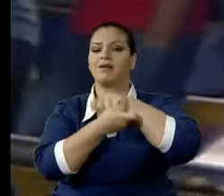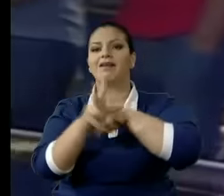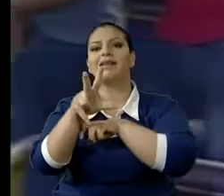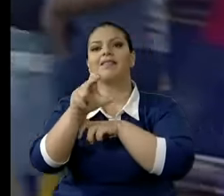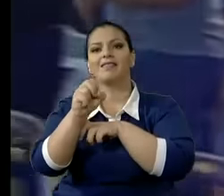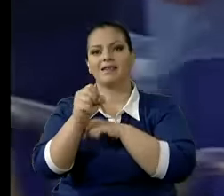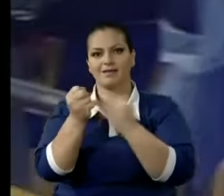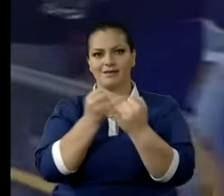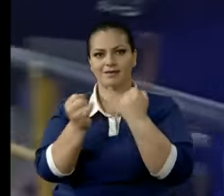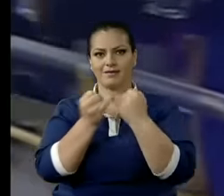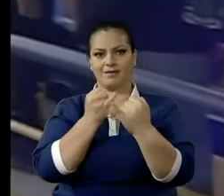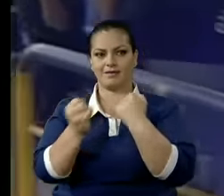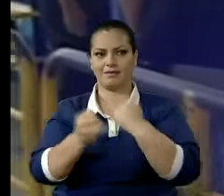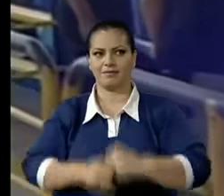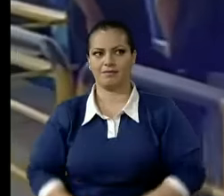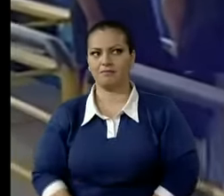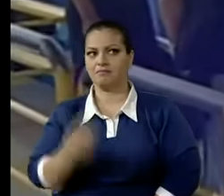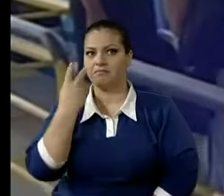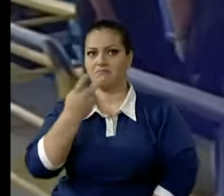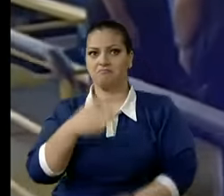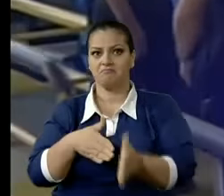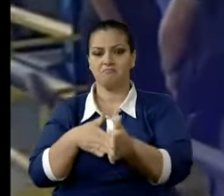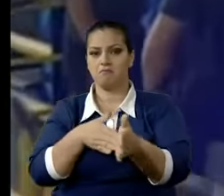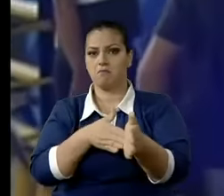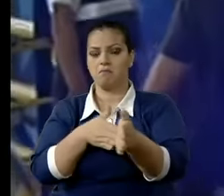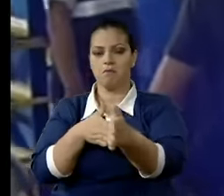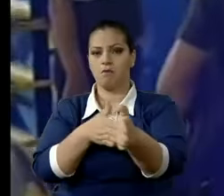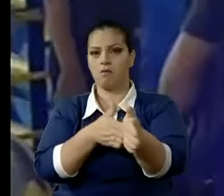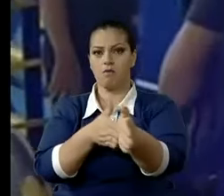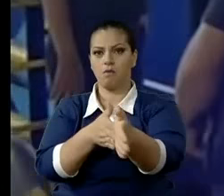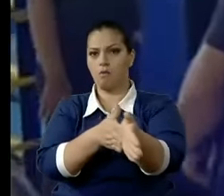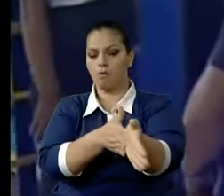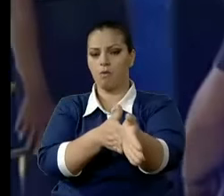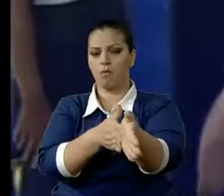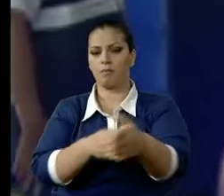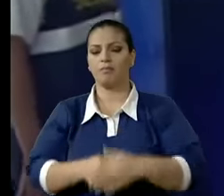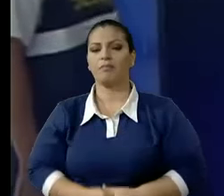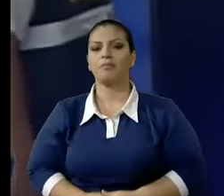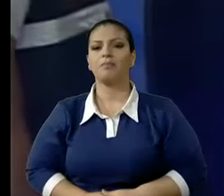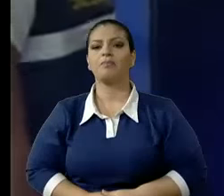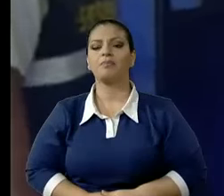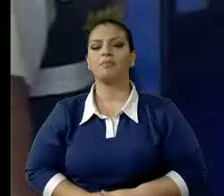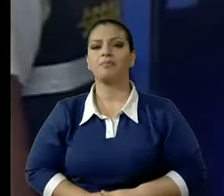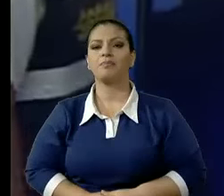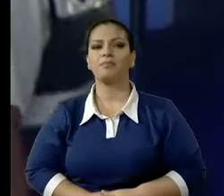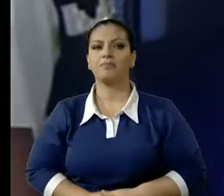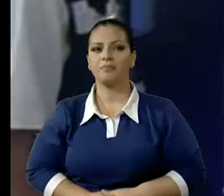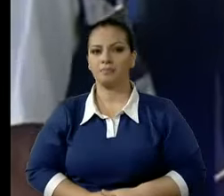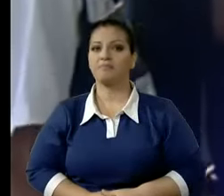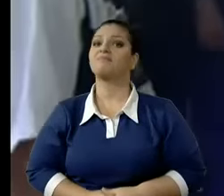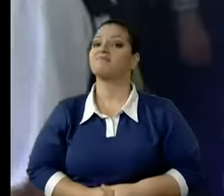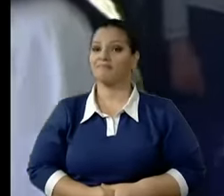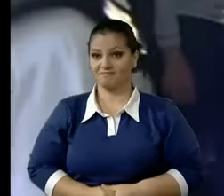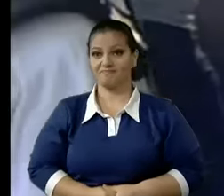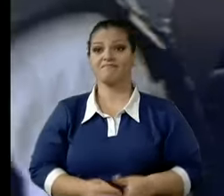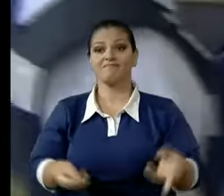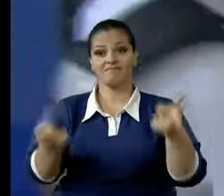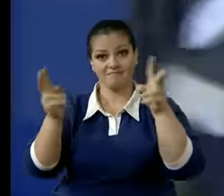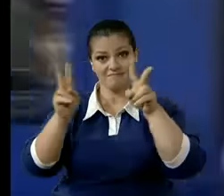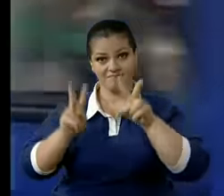asimismo que la flota de buses de la Metrovía, es decir, los articulados y los alimentadores, también serán